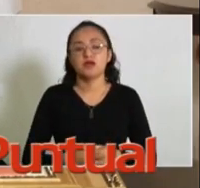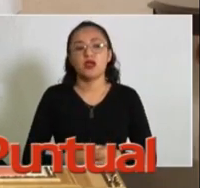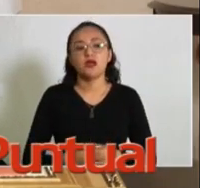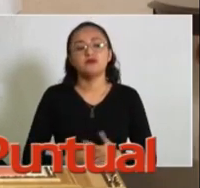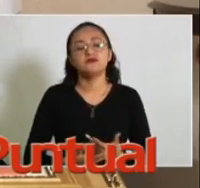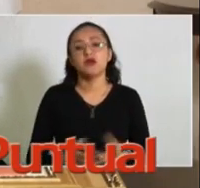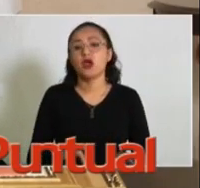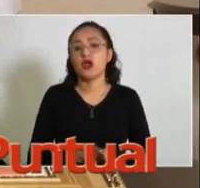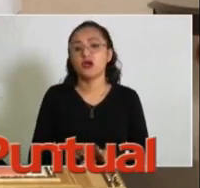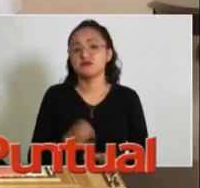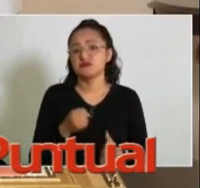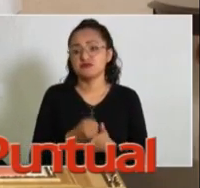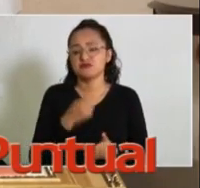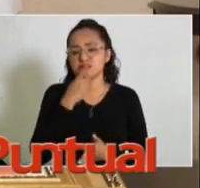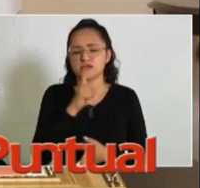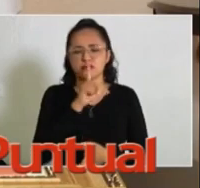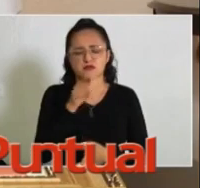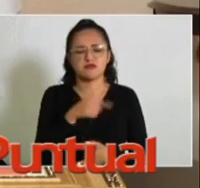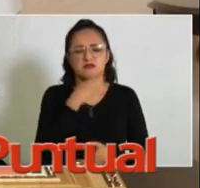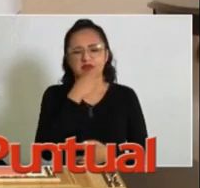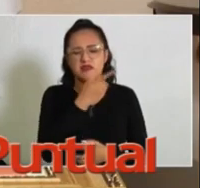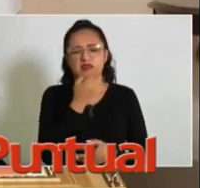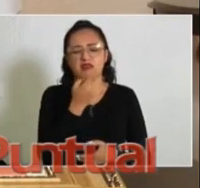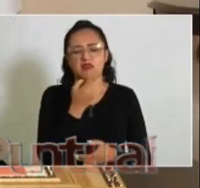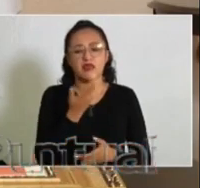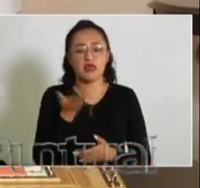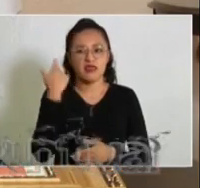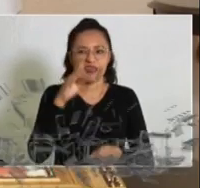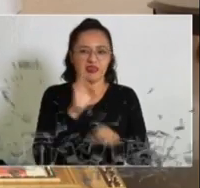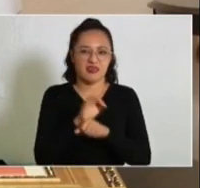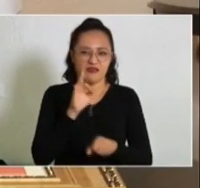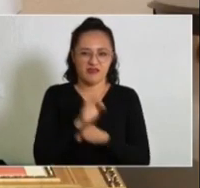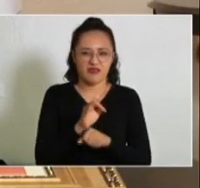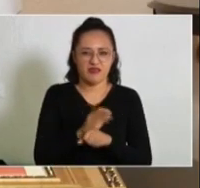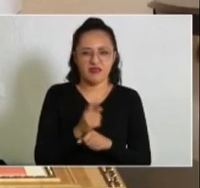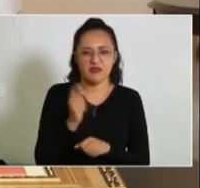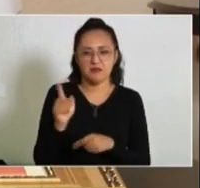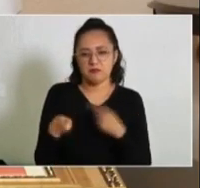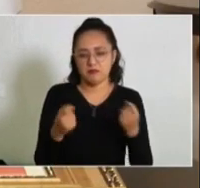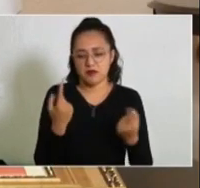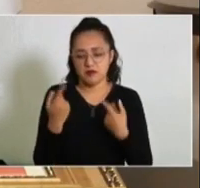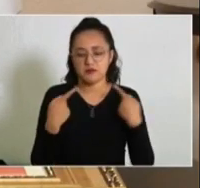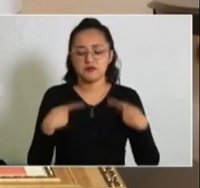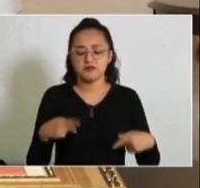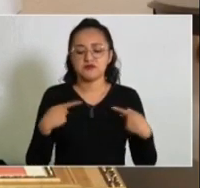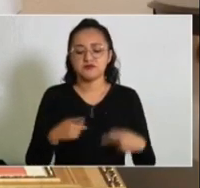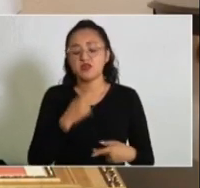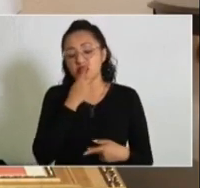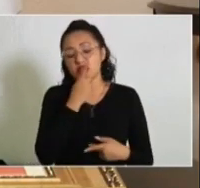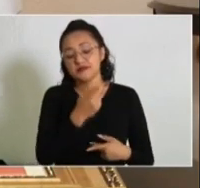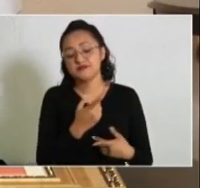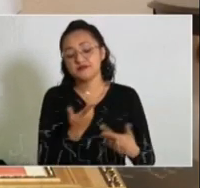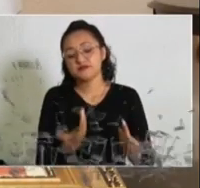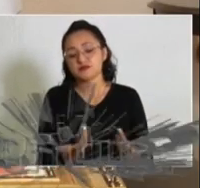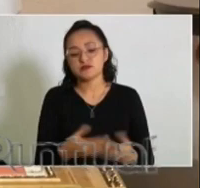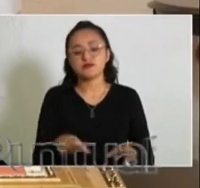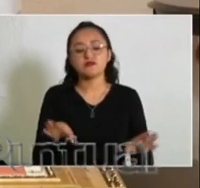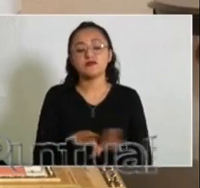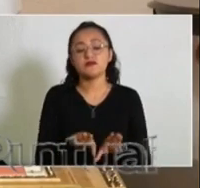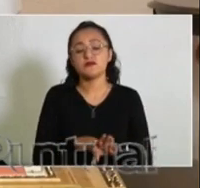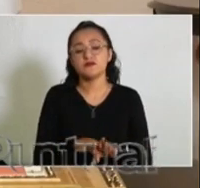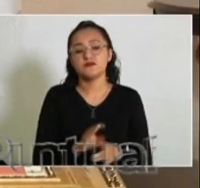como una exigencia y luego yo lo planteaban quienes lo defendieron lo planteaban como una